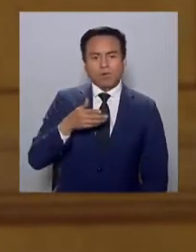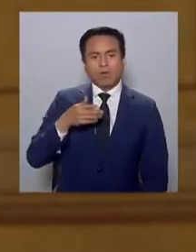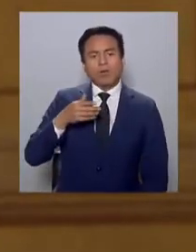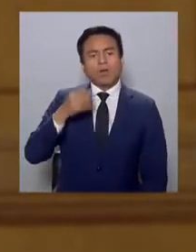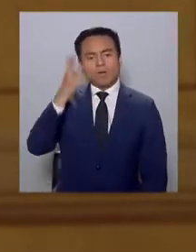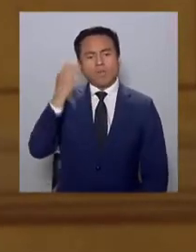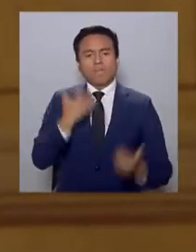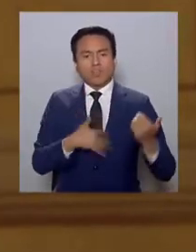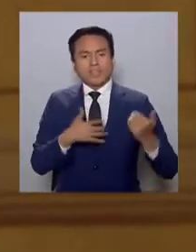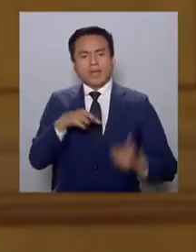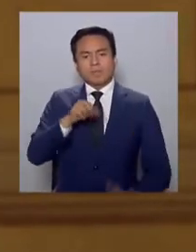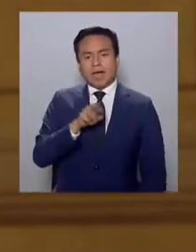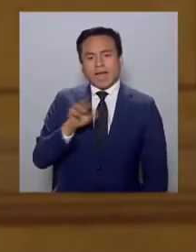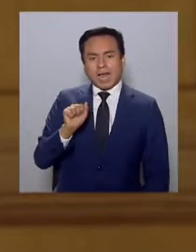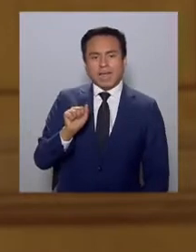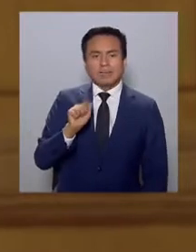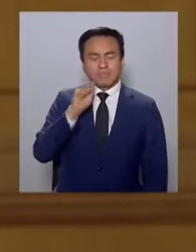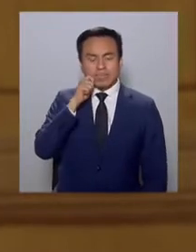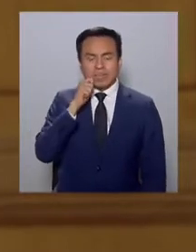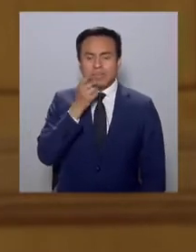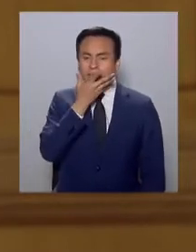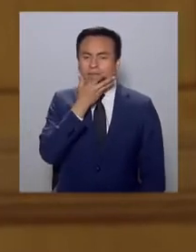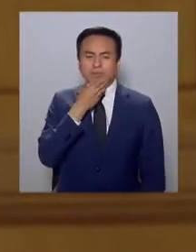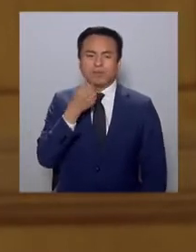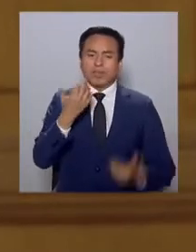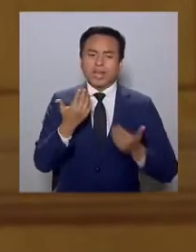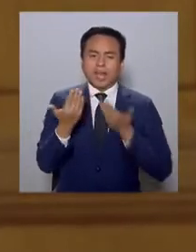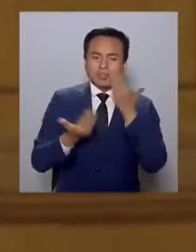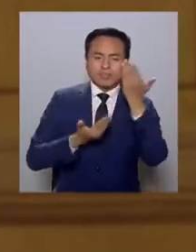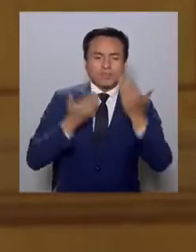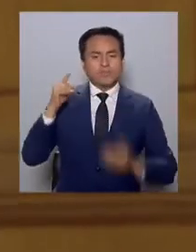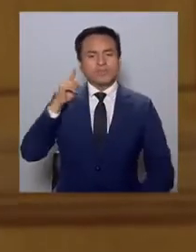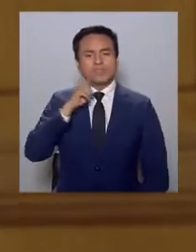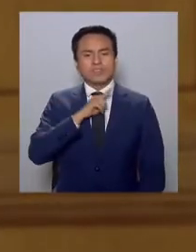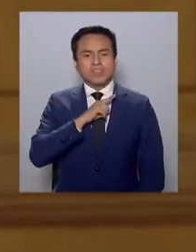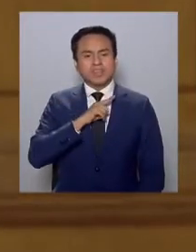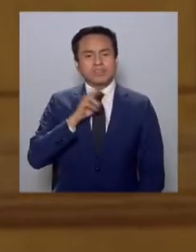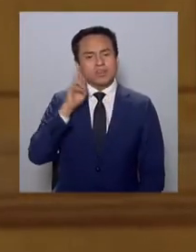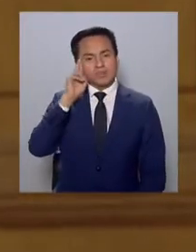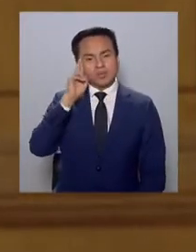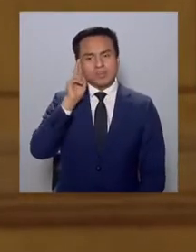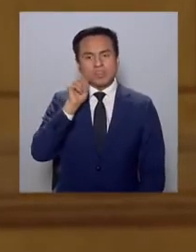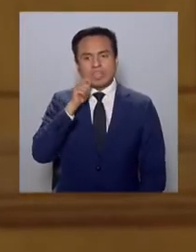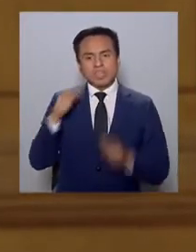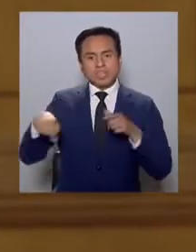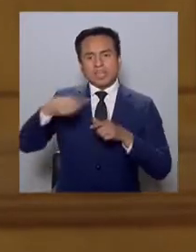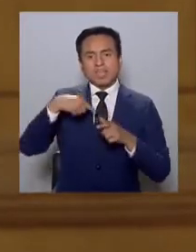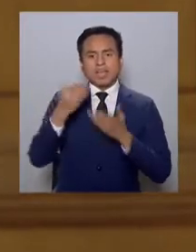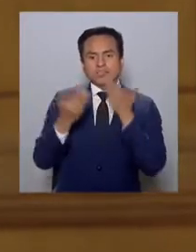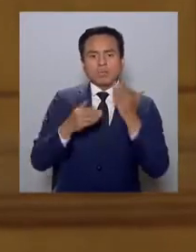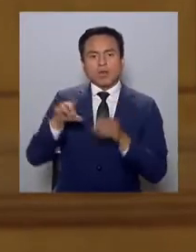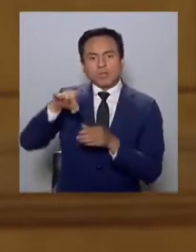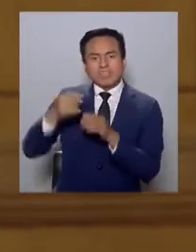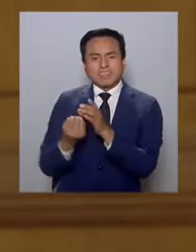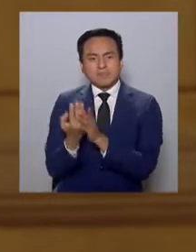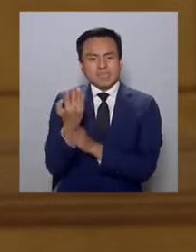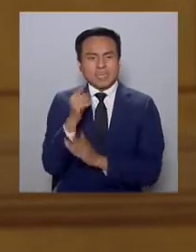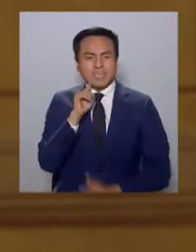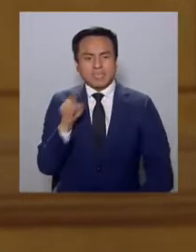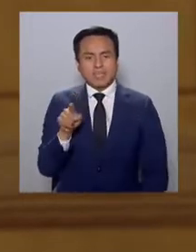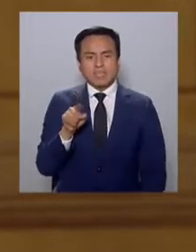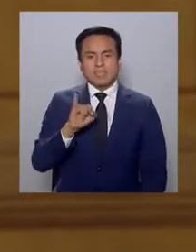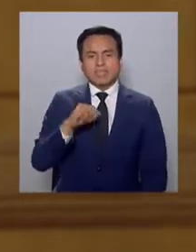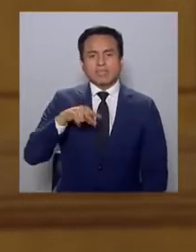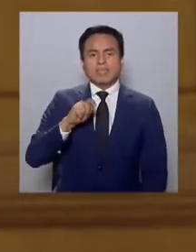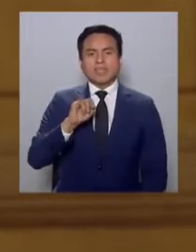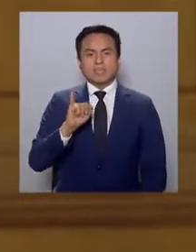Violeta Parra, interpretada en esa hermosa canción final. Si mal no recuerdo, está en el disco Canto para una semilla, del